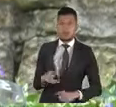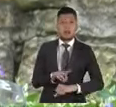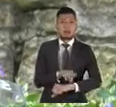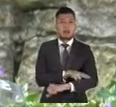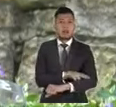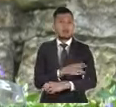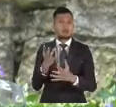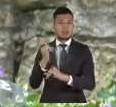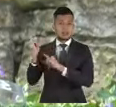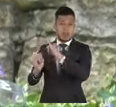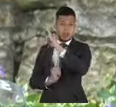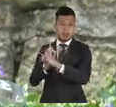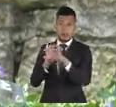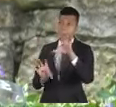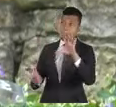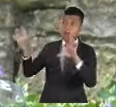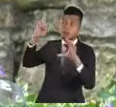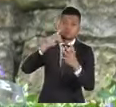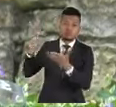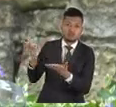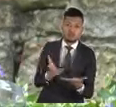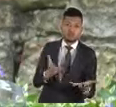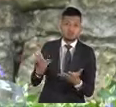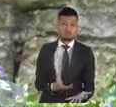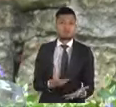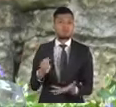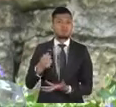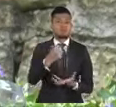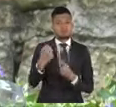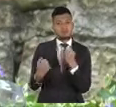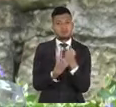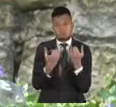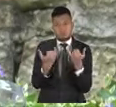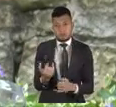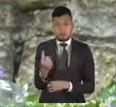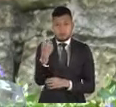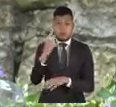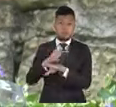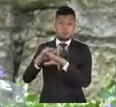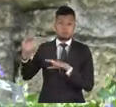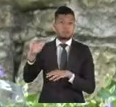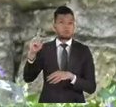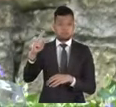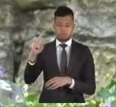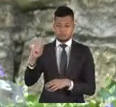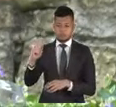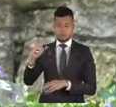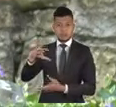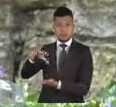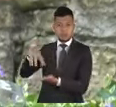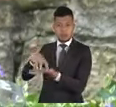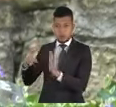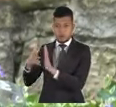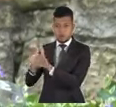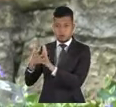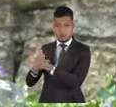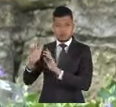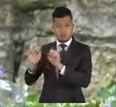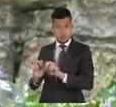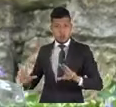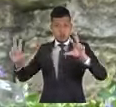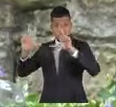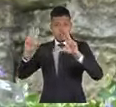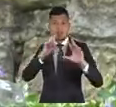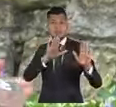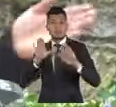cooperación internacional. Queríamos invitar inicialmente a Ed Girbal, oficial a cargo del Centro de Información de las Naciones Unidas, en representación